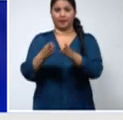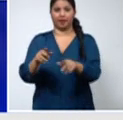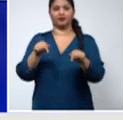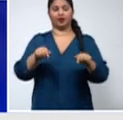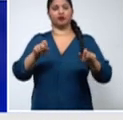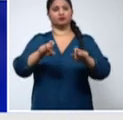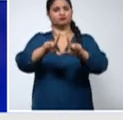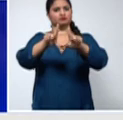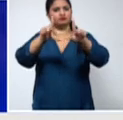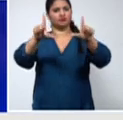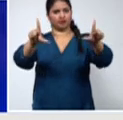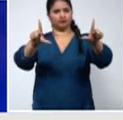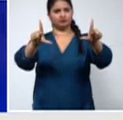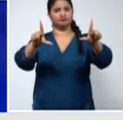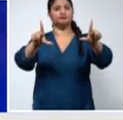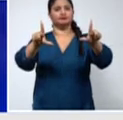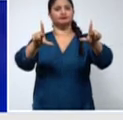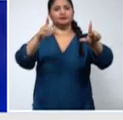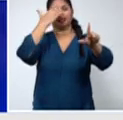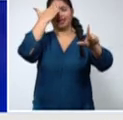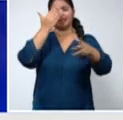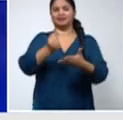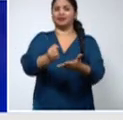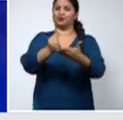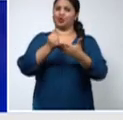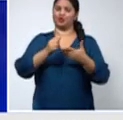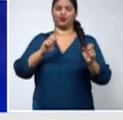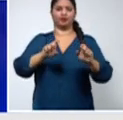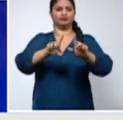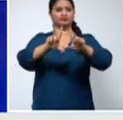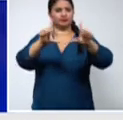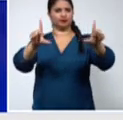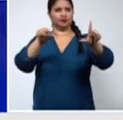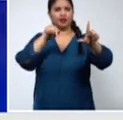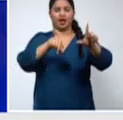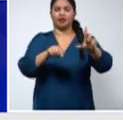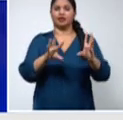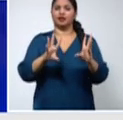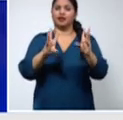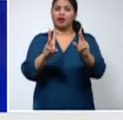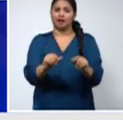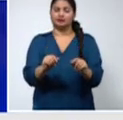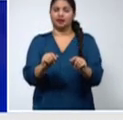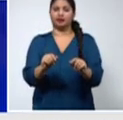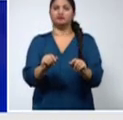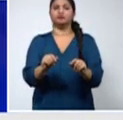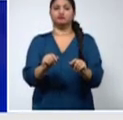Ahí está, gracias. De los casos, pues, se aprecia lo que yo me refería.